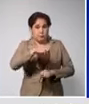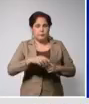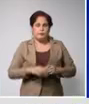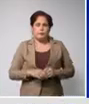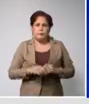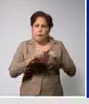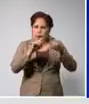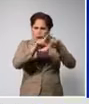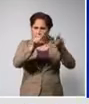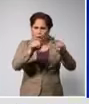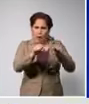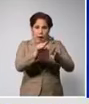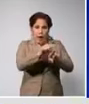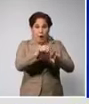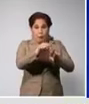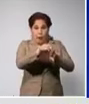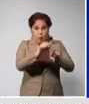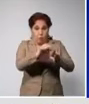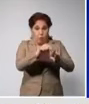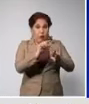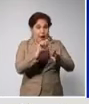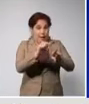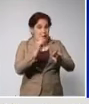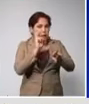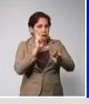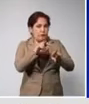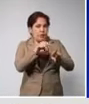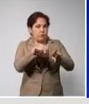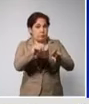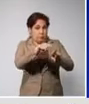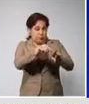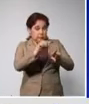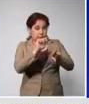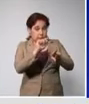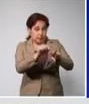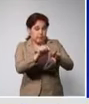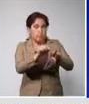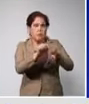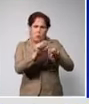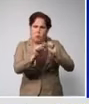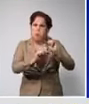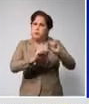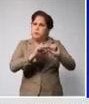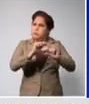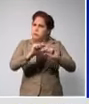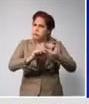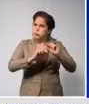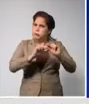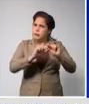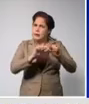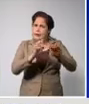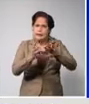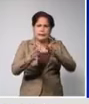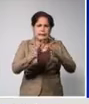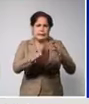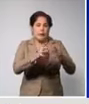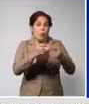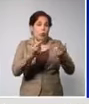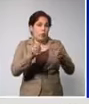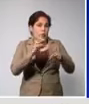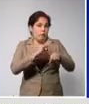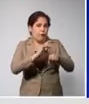inferior, que como ustedes pueden ver ahí, pues tiene un estimado medio que